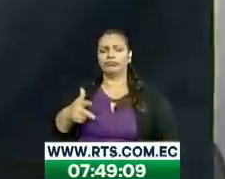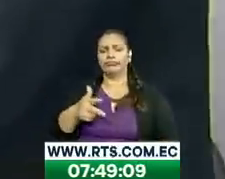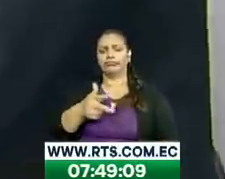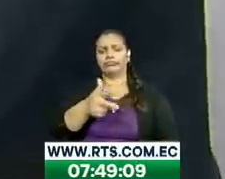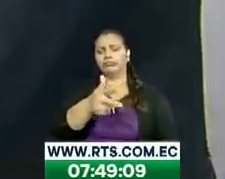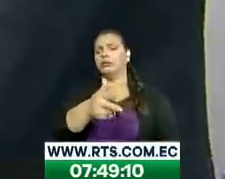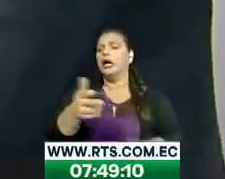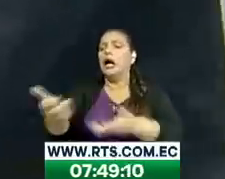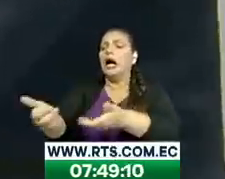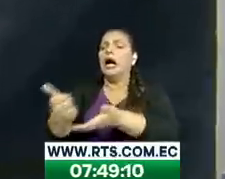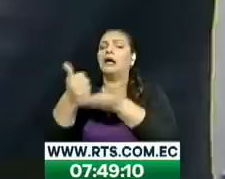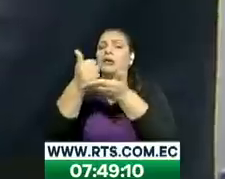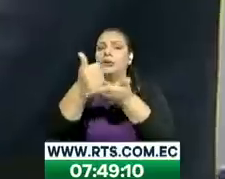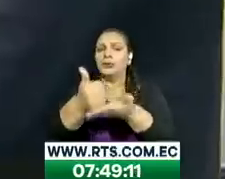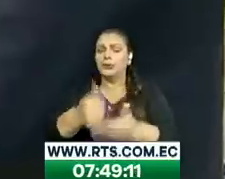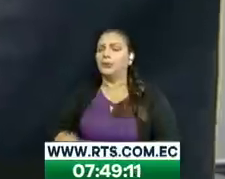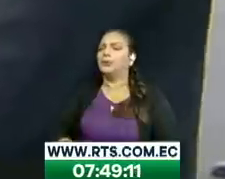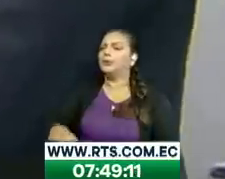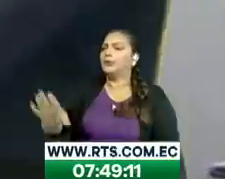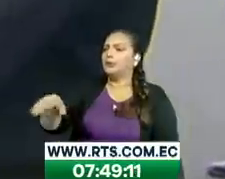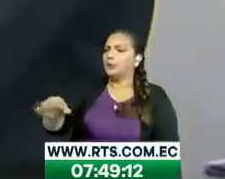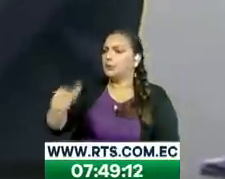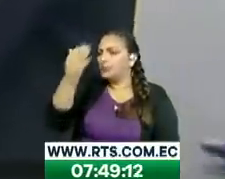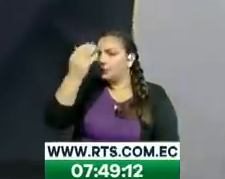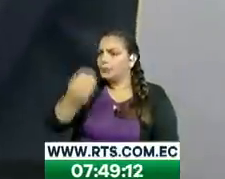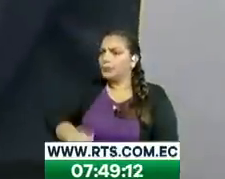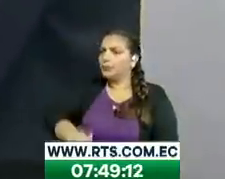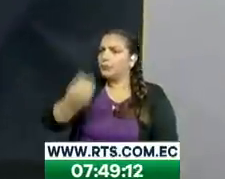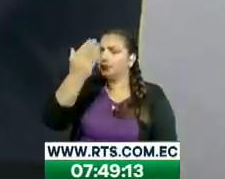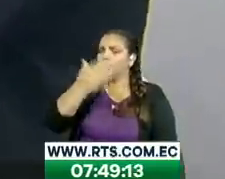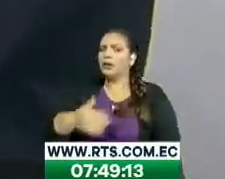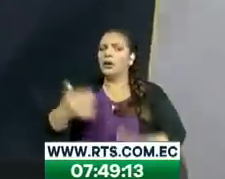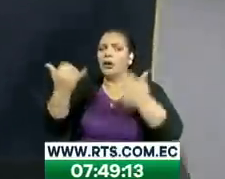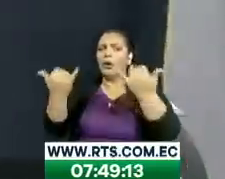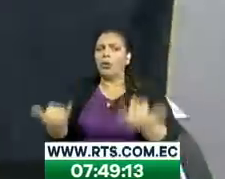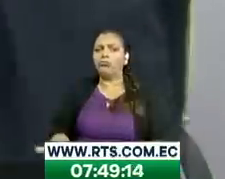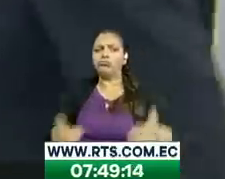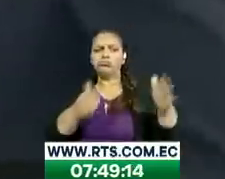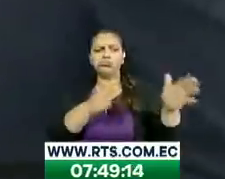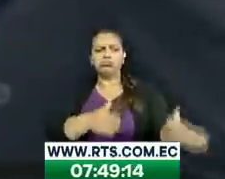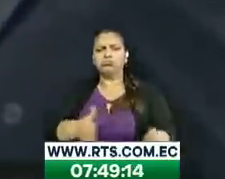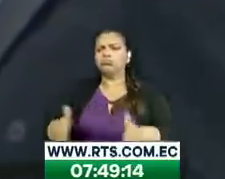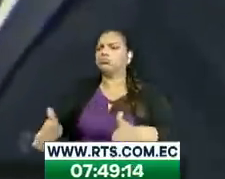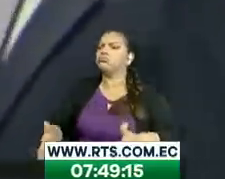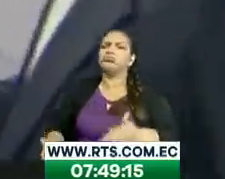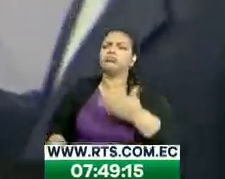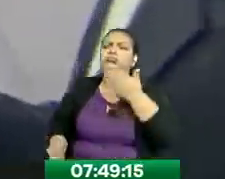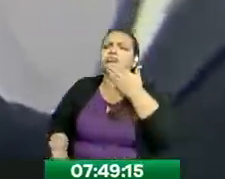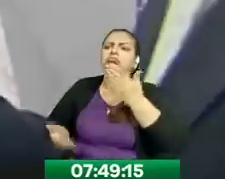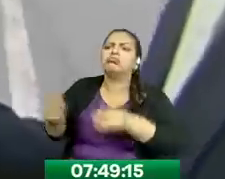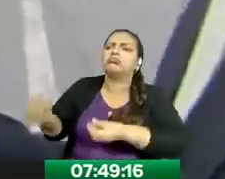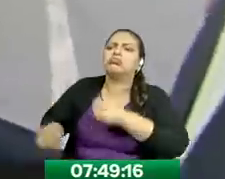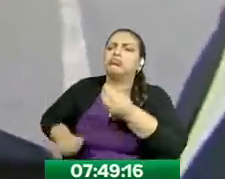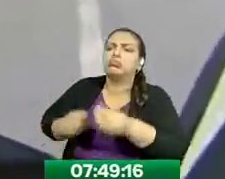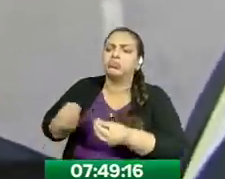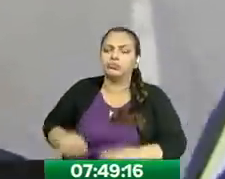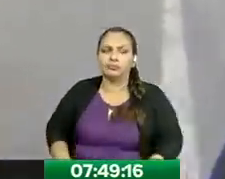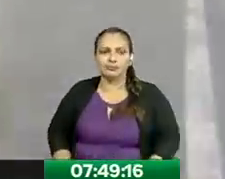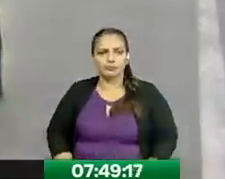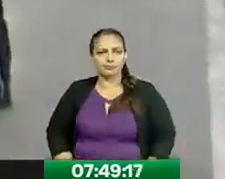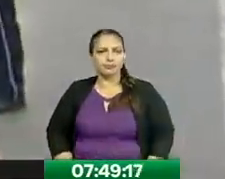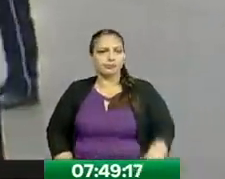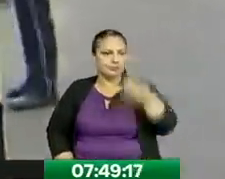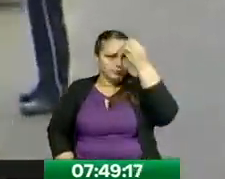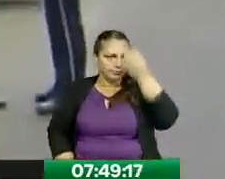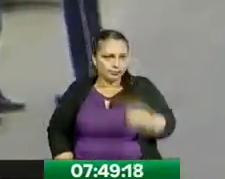de rescate buen día detalle no sólo hasta el momento como se están preparando ustedes con miras a este período muy buenos días de estamos desde 18 lugares